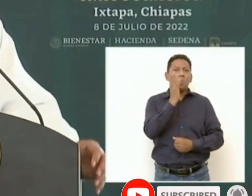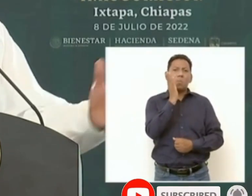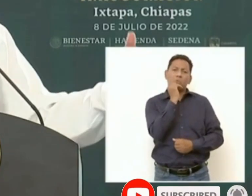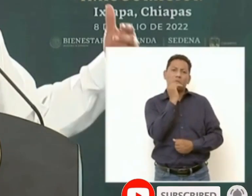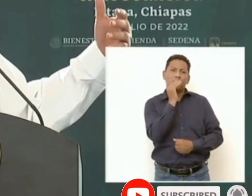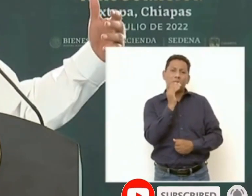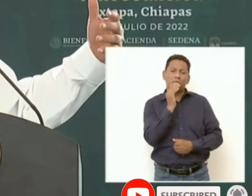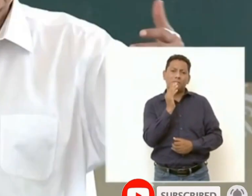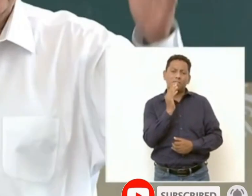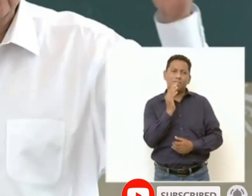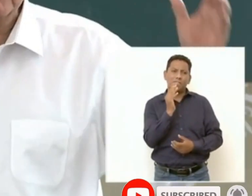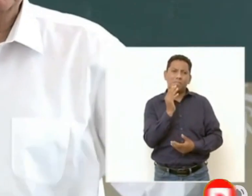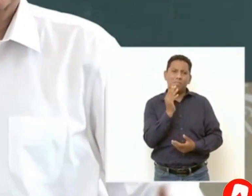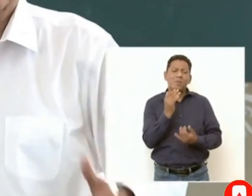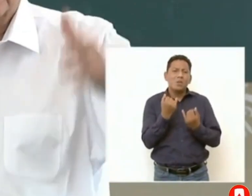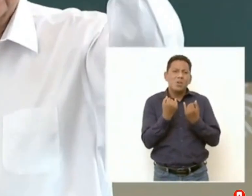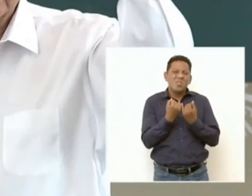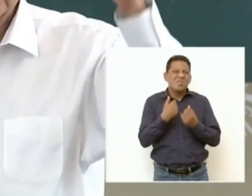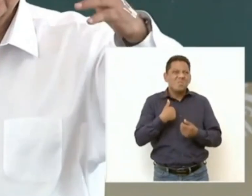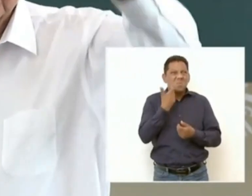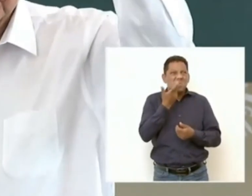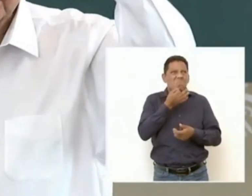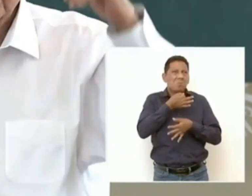y que dejaba yo de ser ya